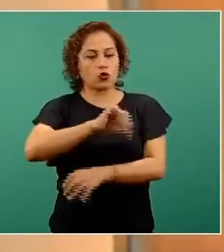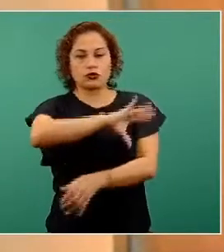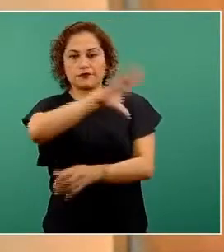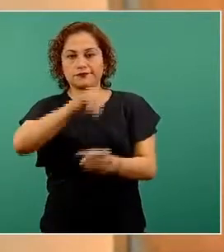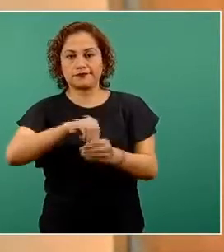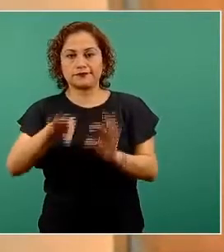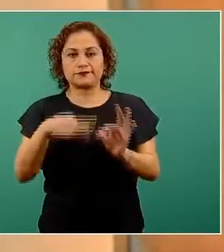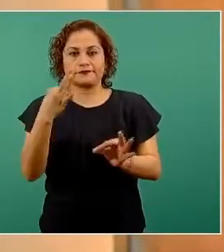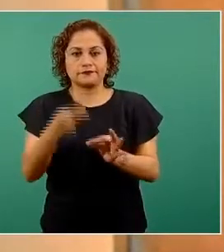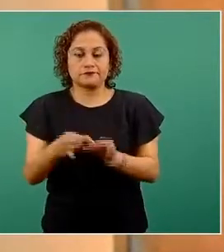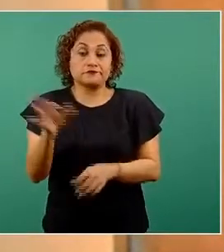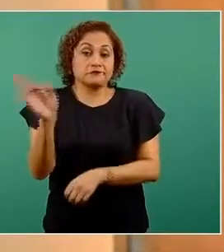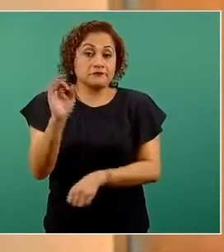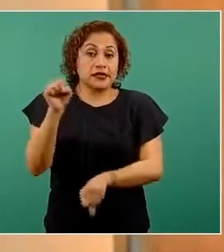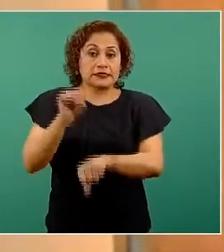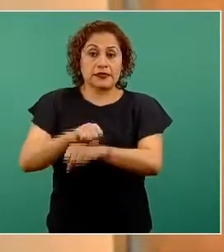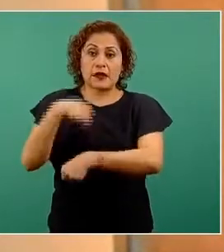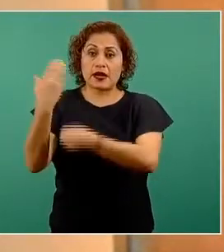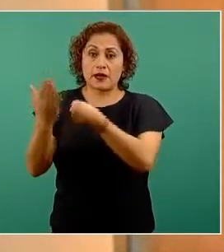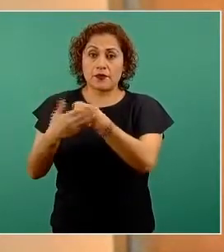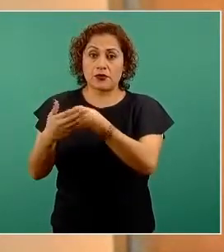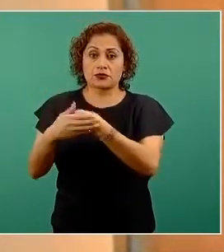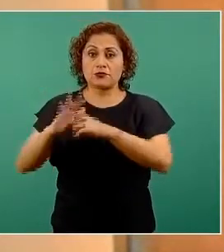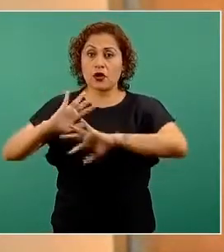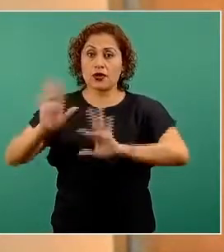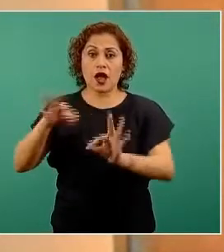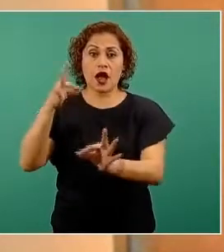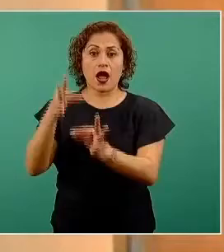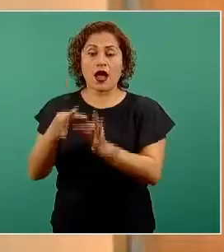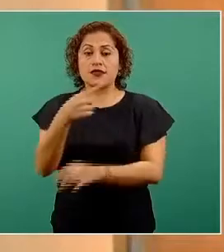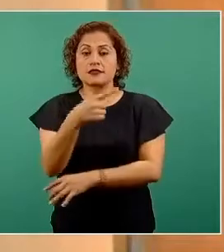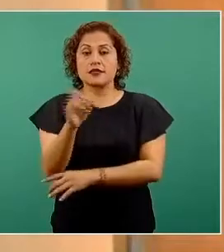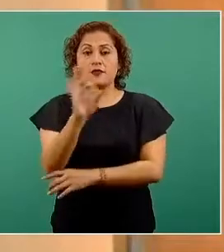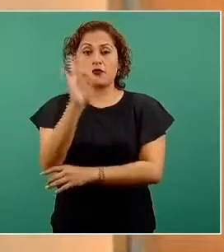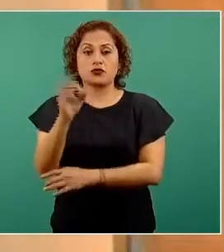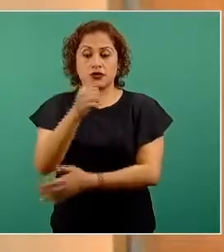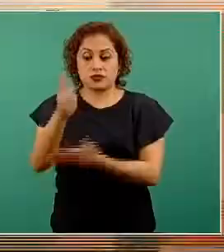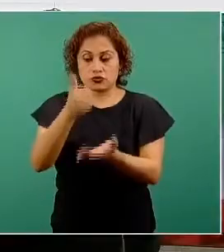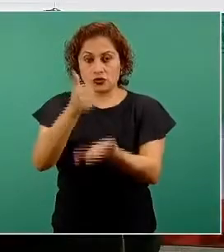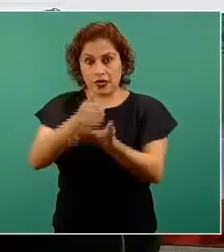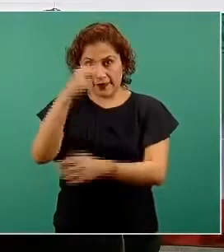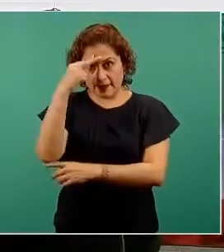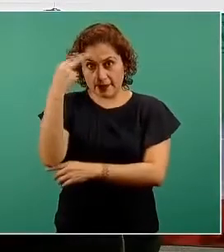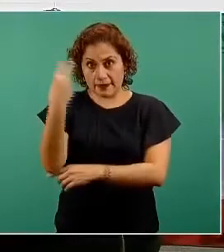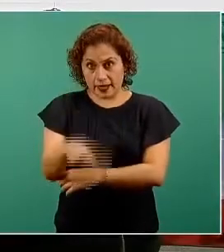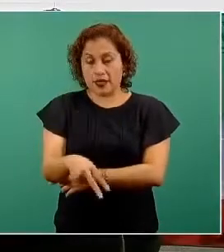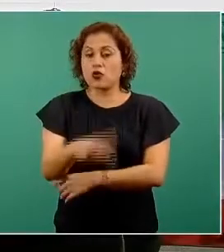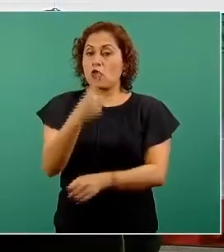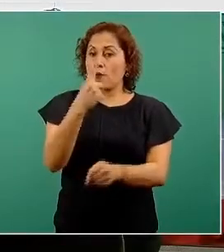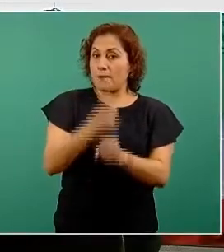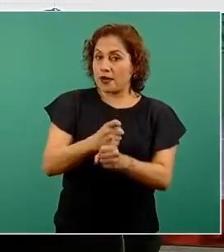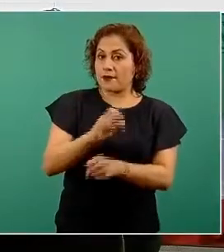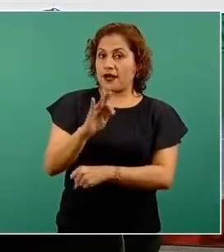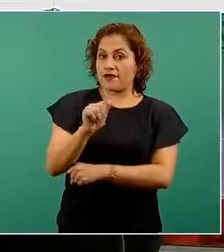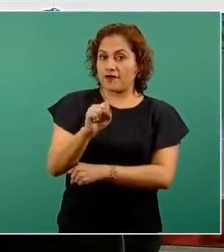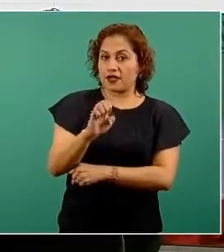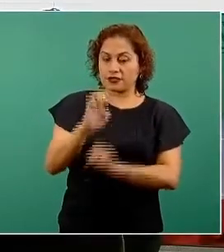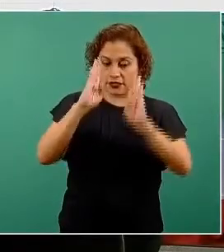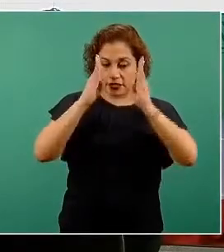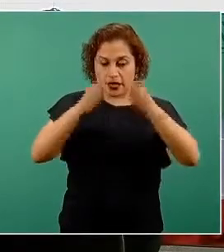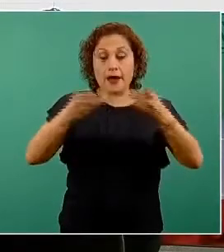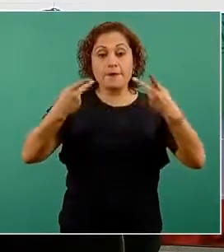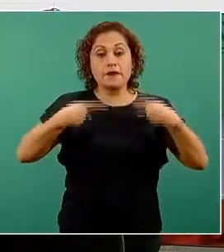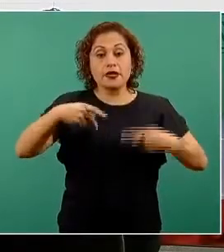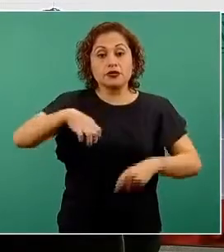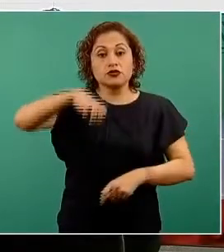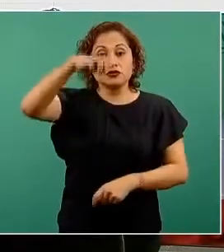probablemente al final de la siguiente semana una cobertura del 100% en la Ciudad de México. Para fase 1, para personas adultas mayores, que quede